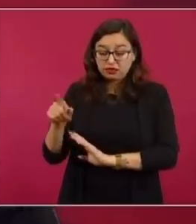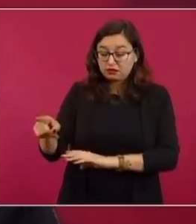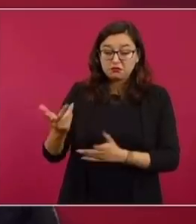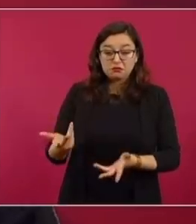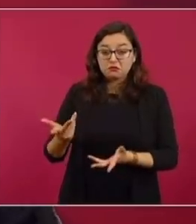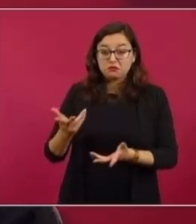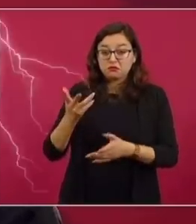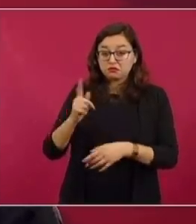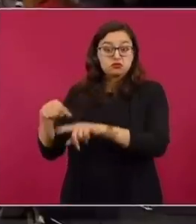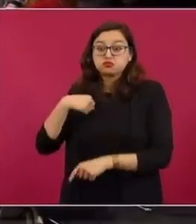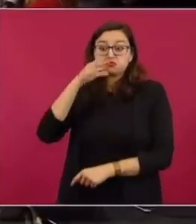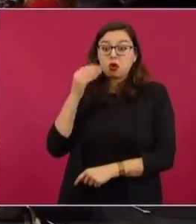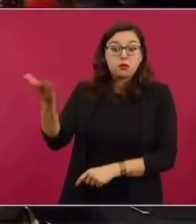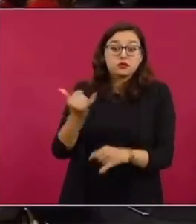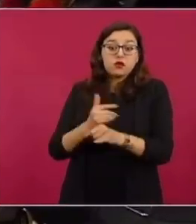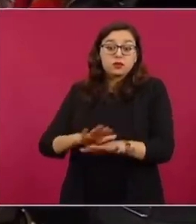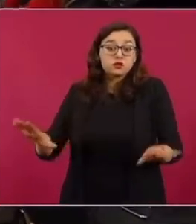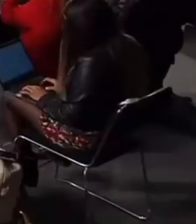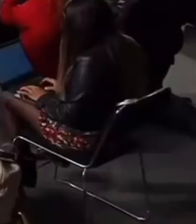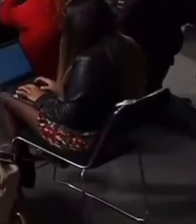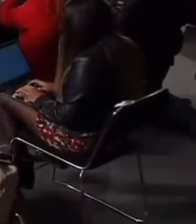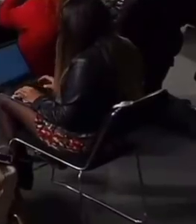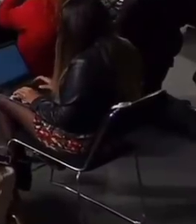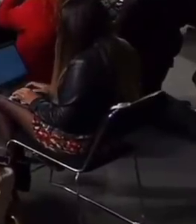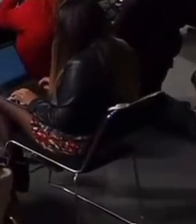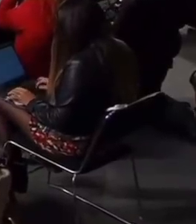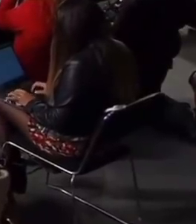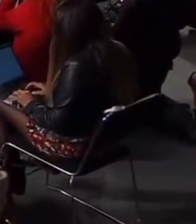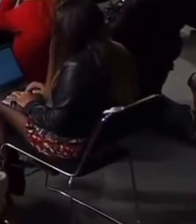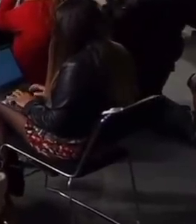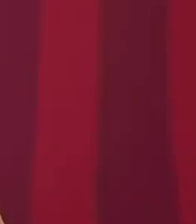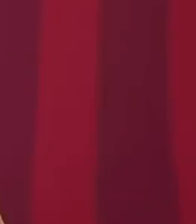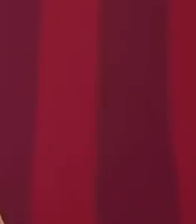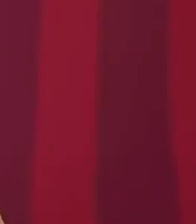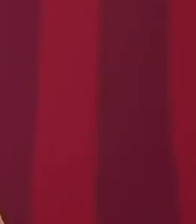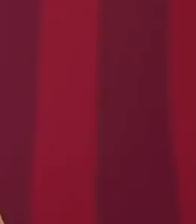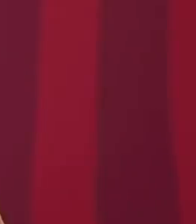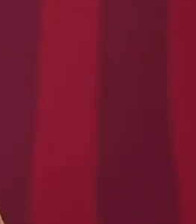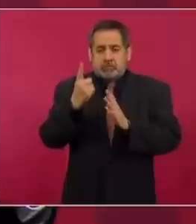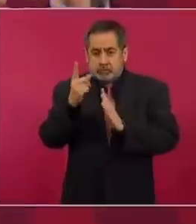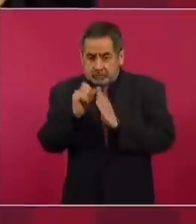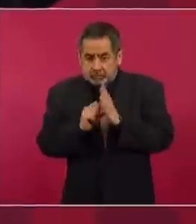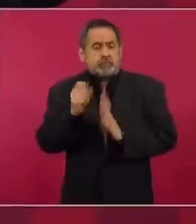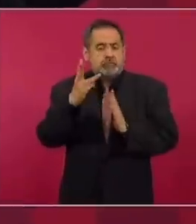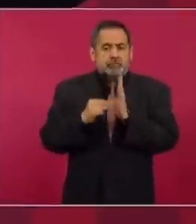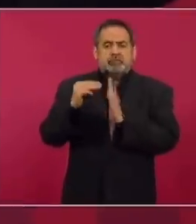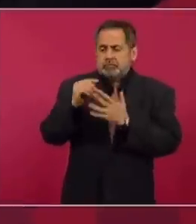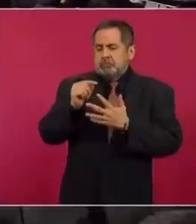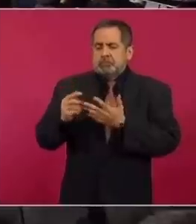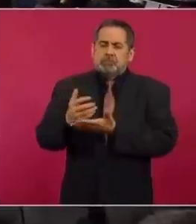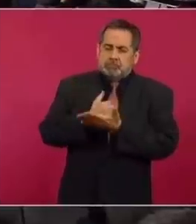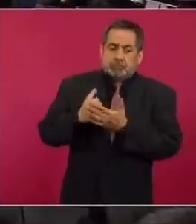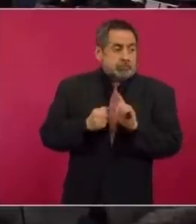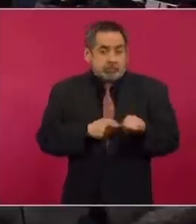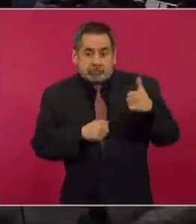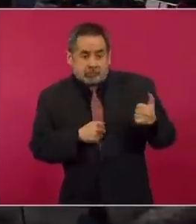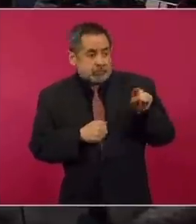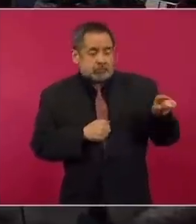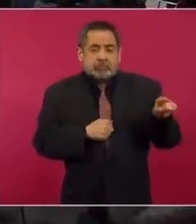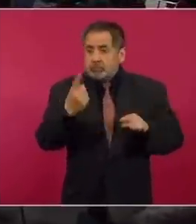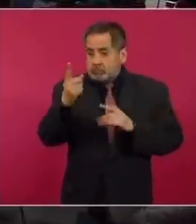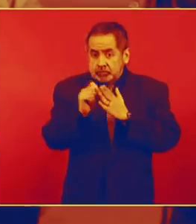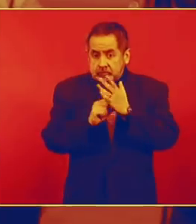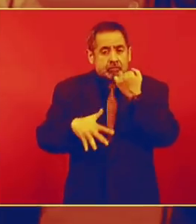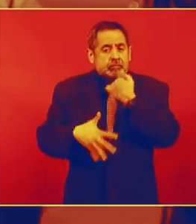y otros muy famosos. Tengo información de que obtuvo, y hay otros que ganan hasta 15 millones